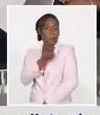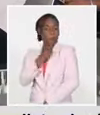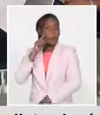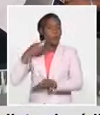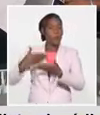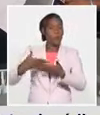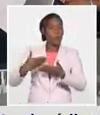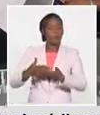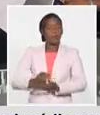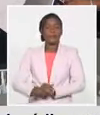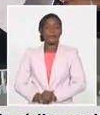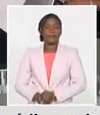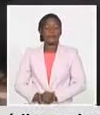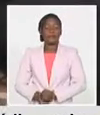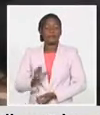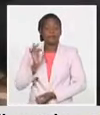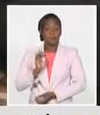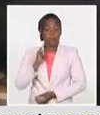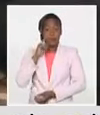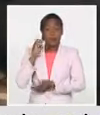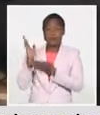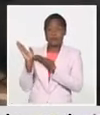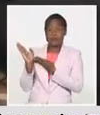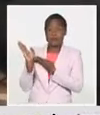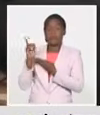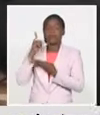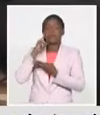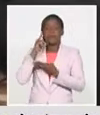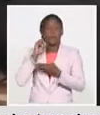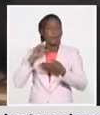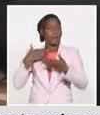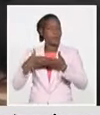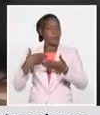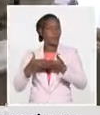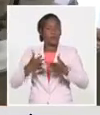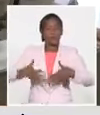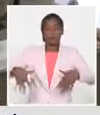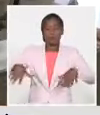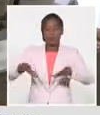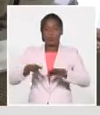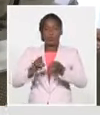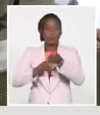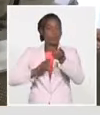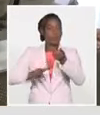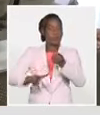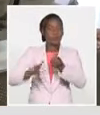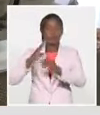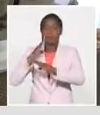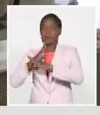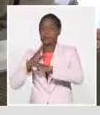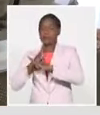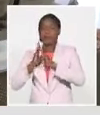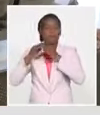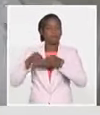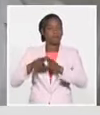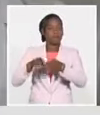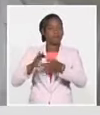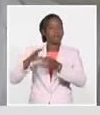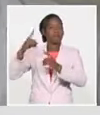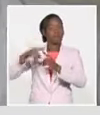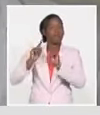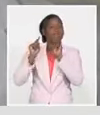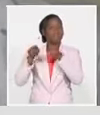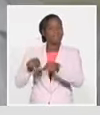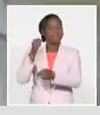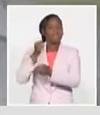esta manera se evidencian los logros en las buenas prácticas de las provincias de Santiago de Cuba, Granma y Guantánamo, donde